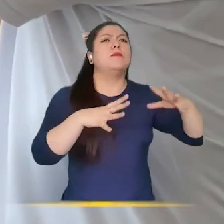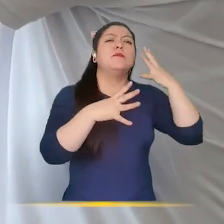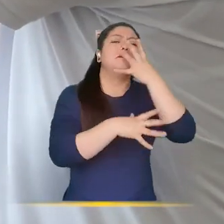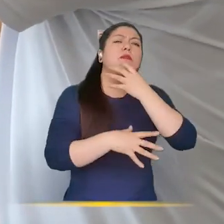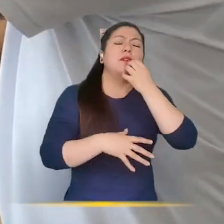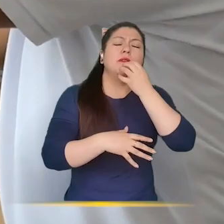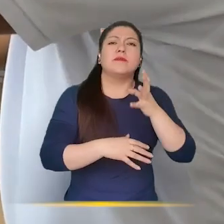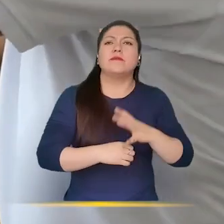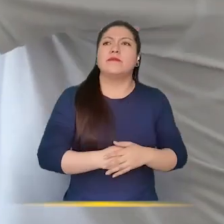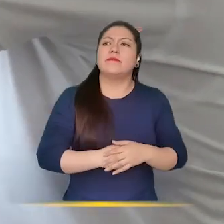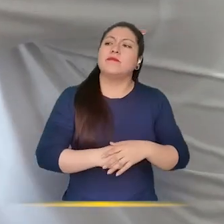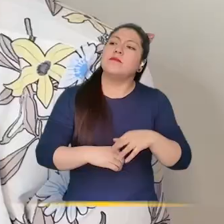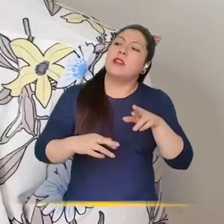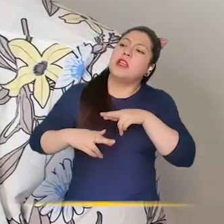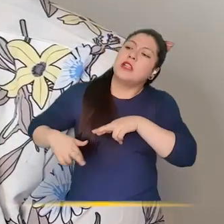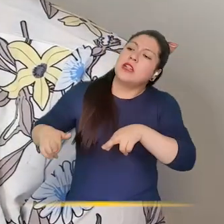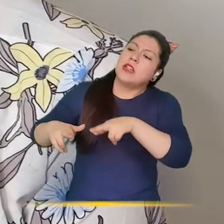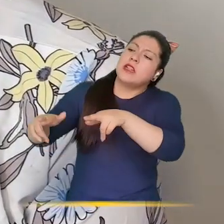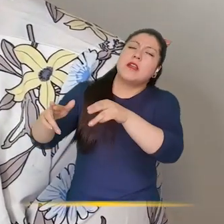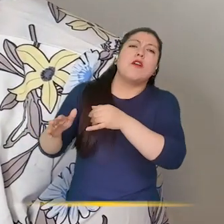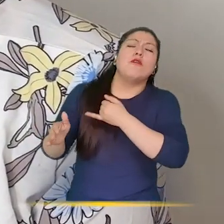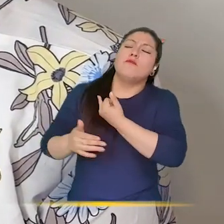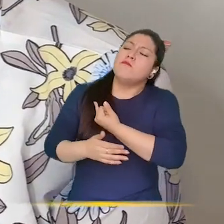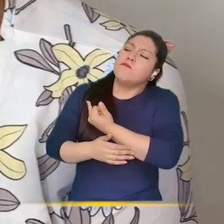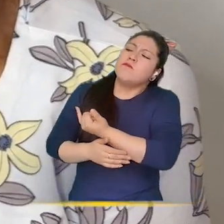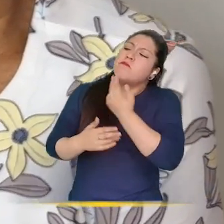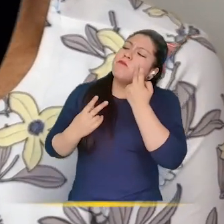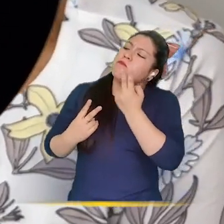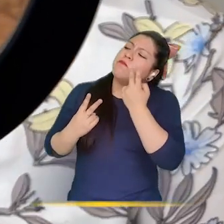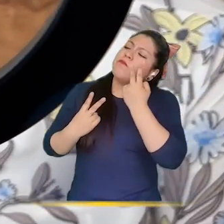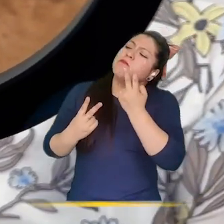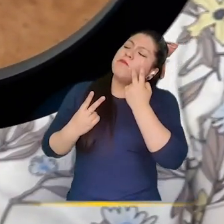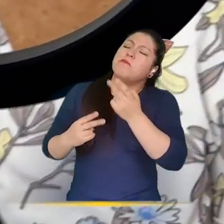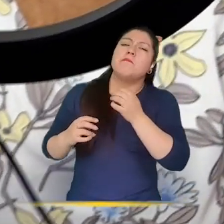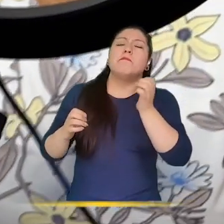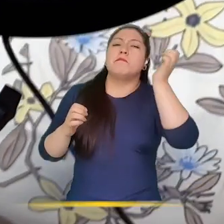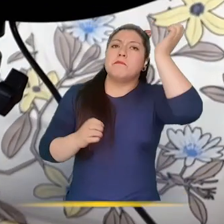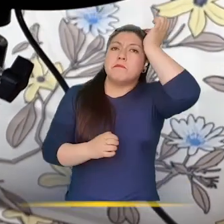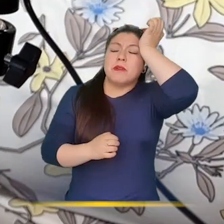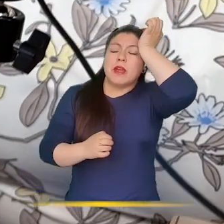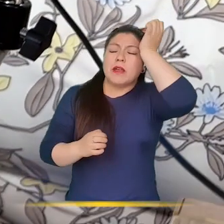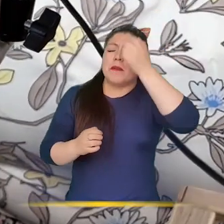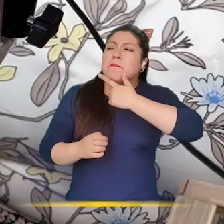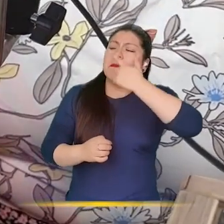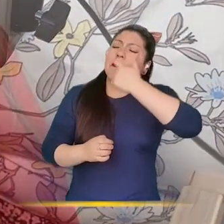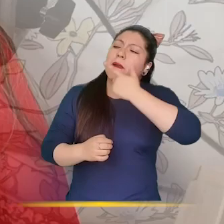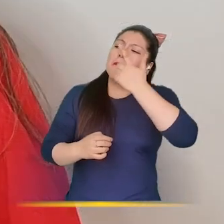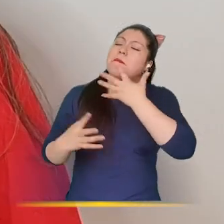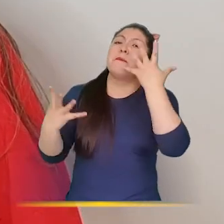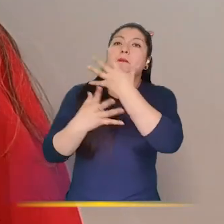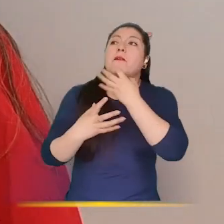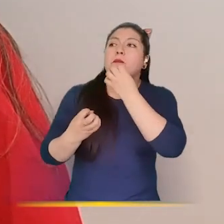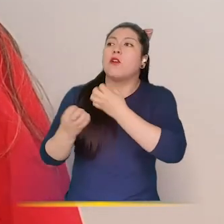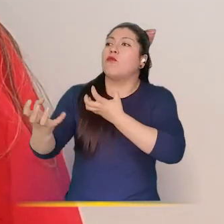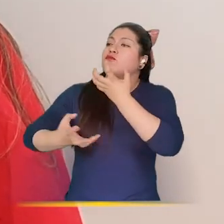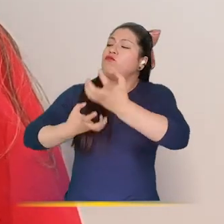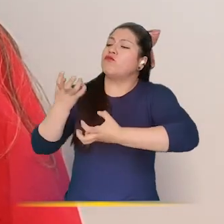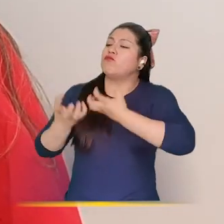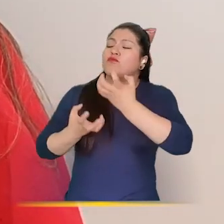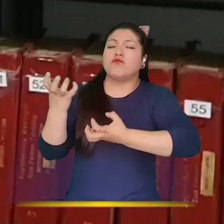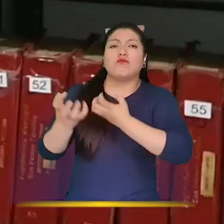¿cómo se dice? Como una encañadita de agua que siempre corría de piedrecitas blancas. Y siempre ahí, pues, se